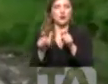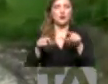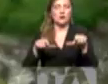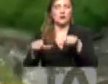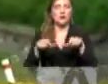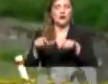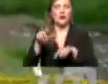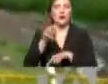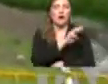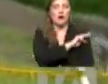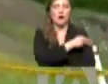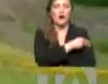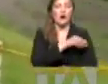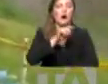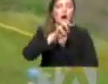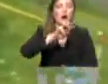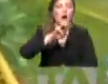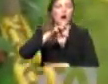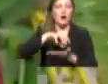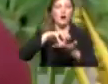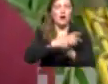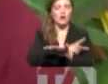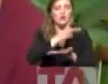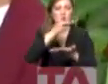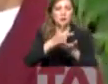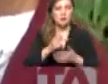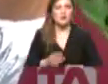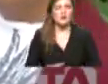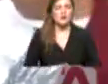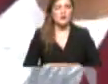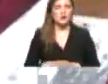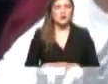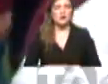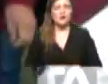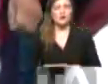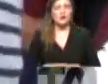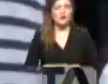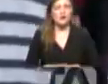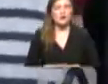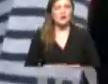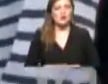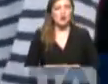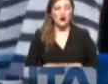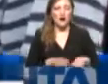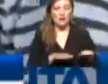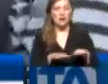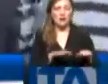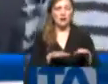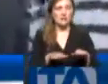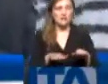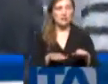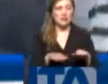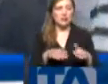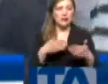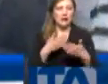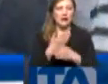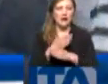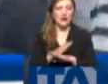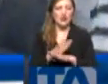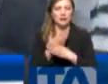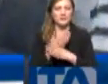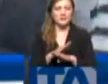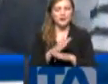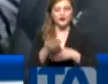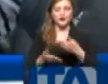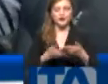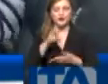aquí de Mejía en la provincia de Pichincha, porque no solo se vería afectado el tránsito, también se vería afectado el